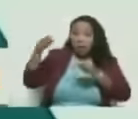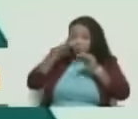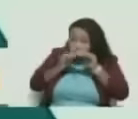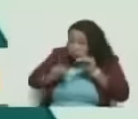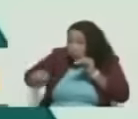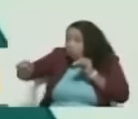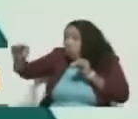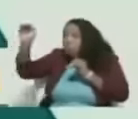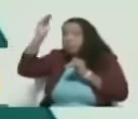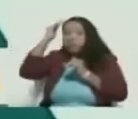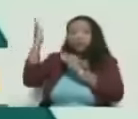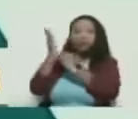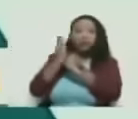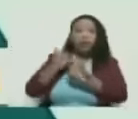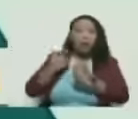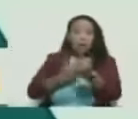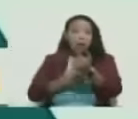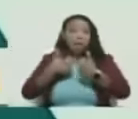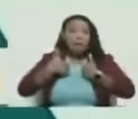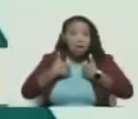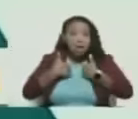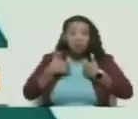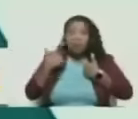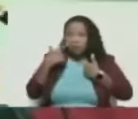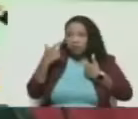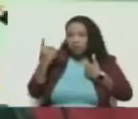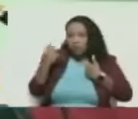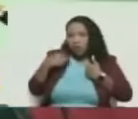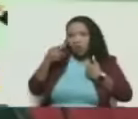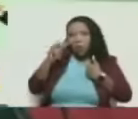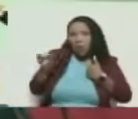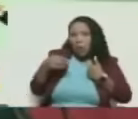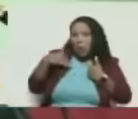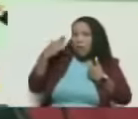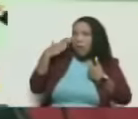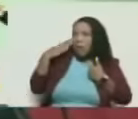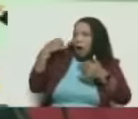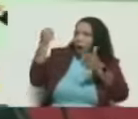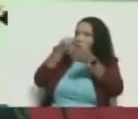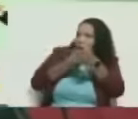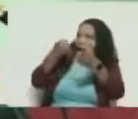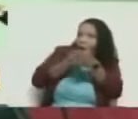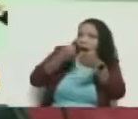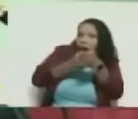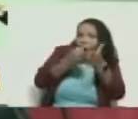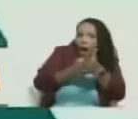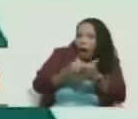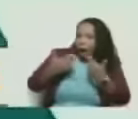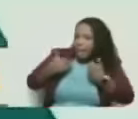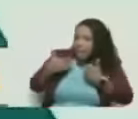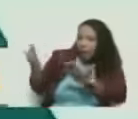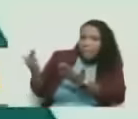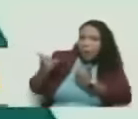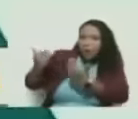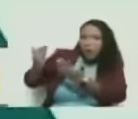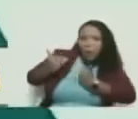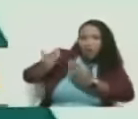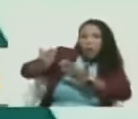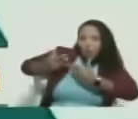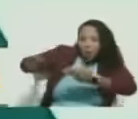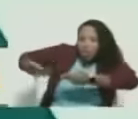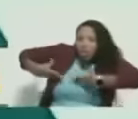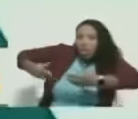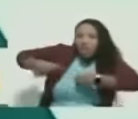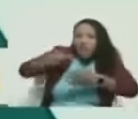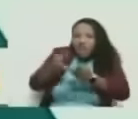nosotras. Y creo que cuando uno llega a cierta edad, que uno ve a su mamá siempre a luchar por uno, darle la educación, inculcar los valores